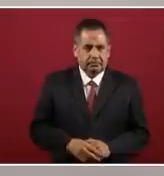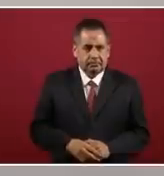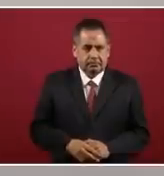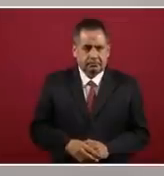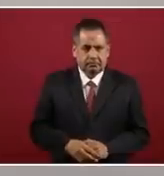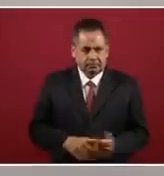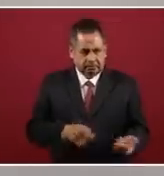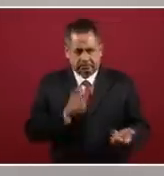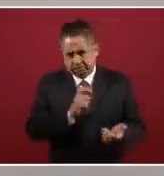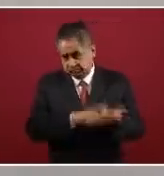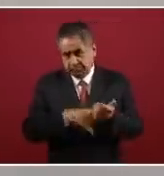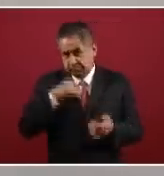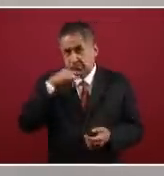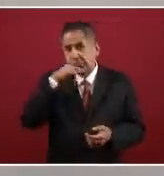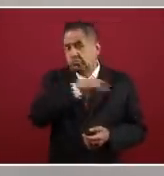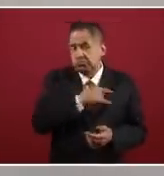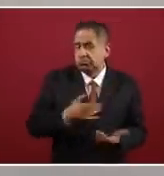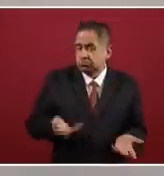¿No es hipocresía?